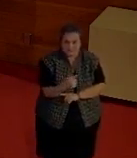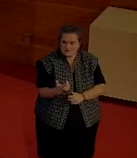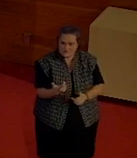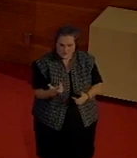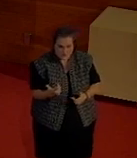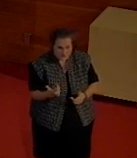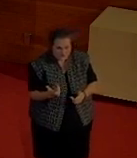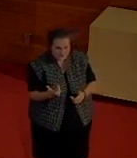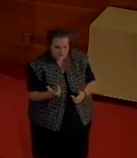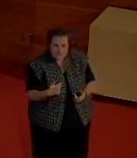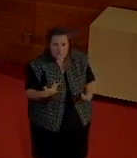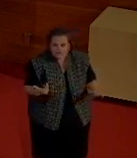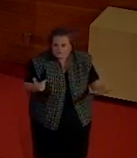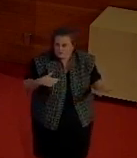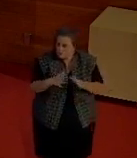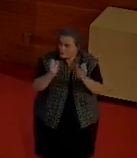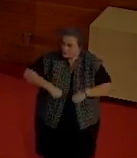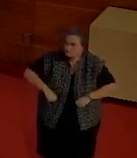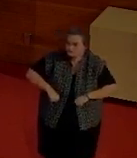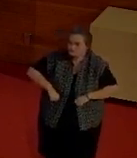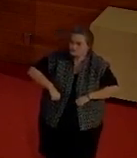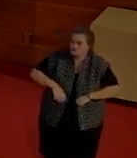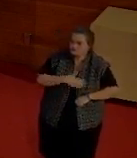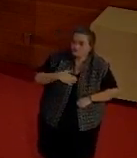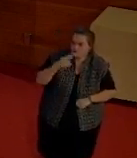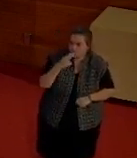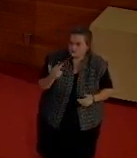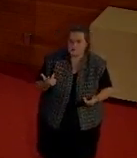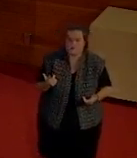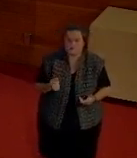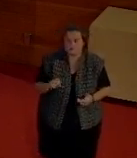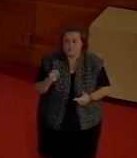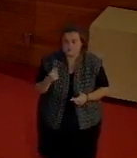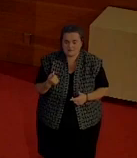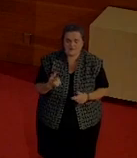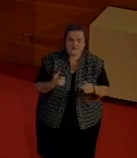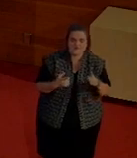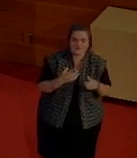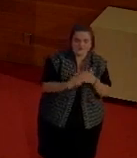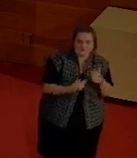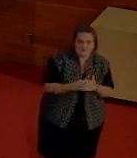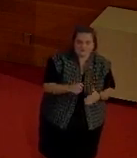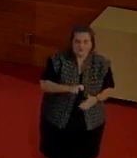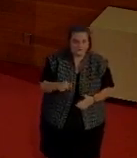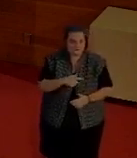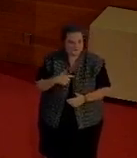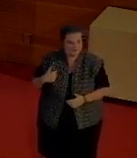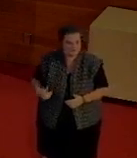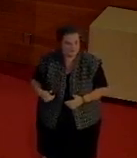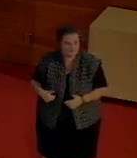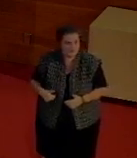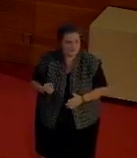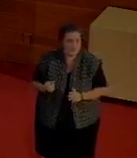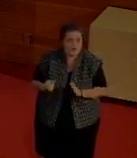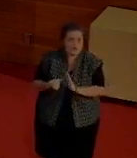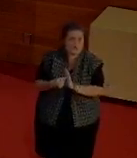dan ellos pues dónde hay que firmar por lo tanto primero errores y luego una china que no ha puesto más condición que no reconozcas Taiwán qué